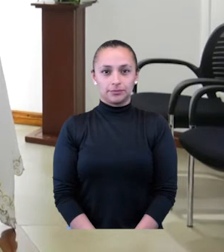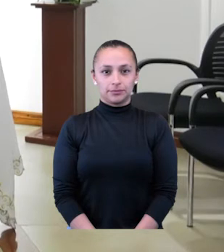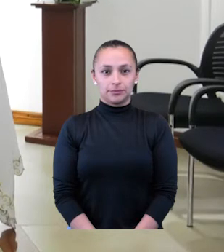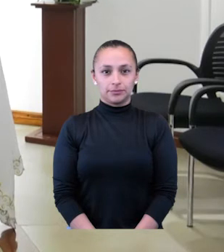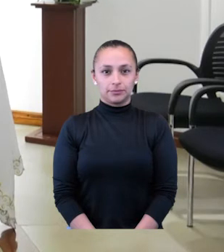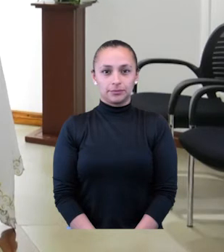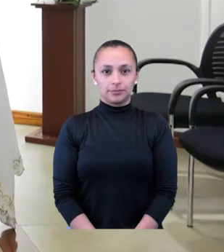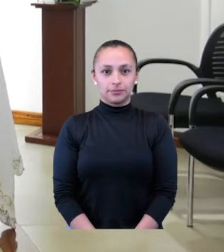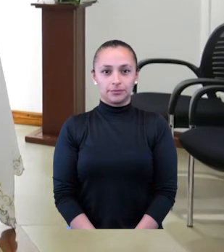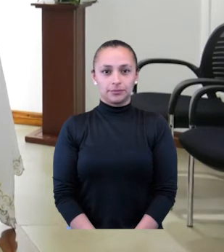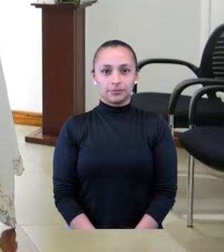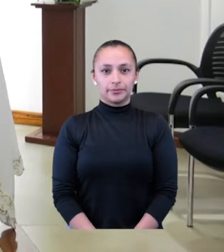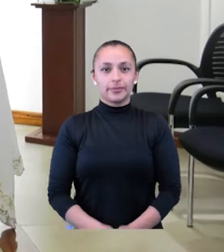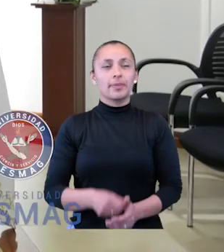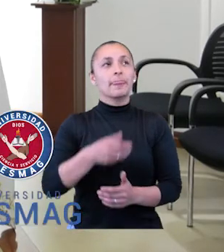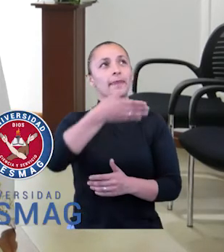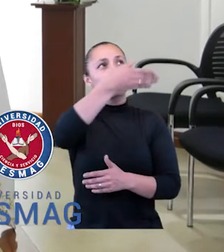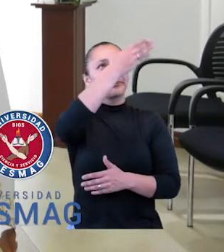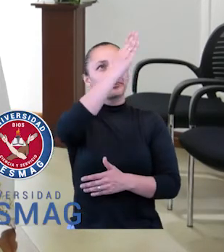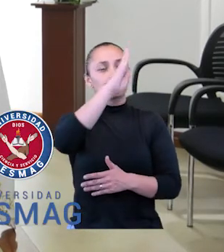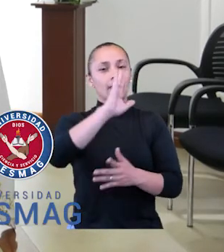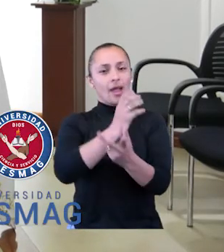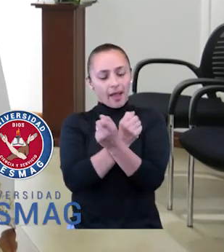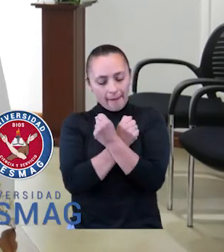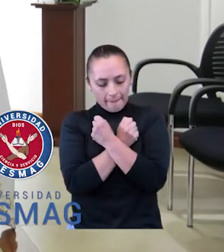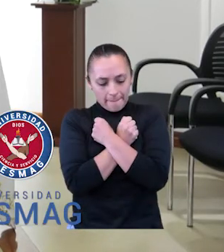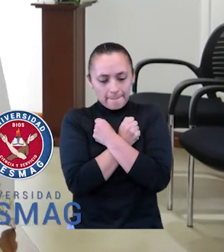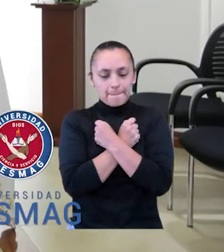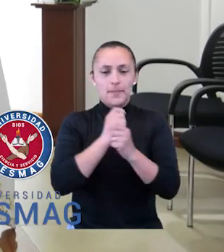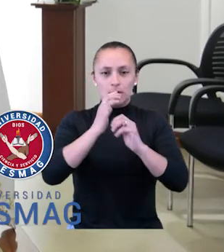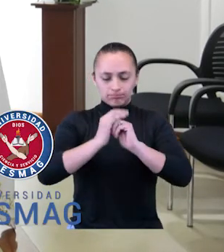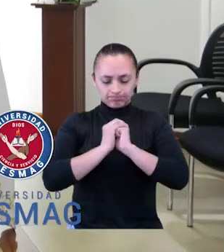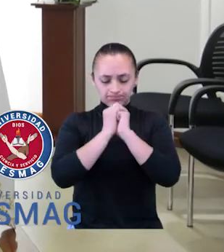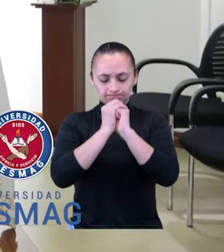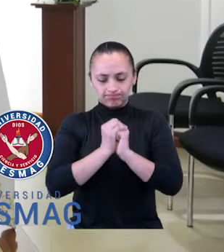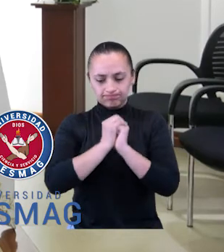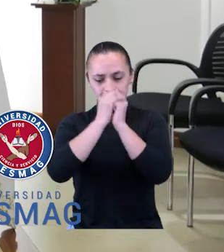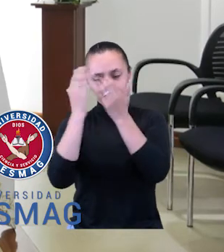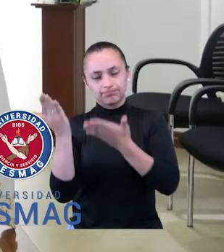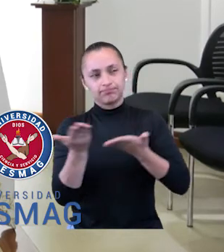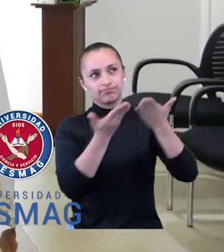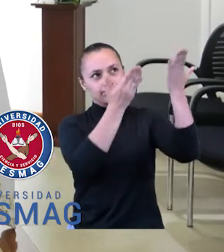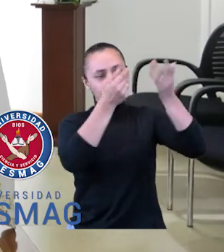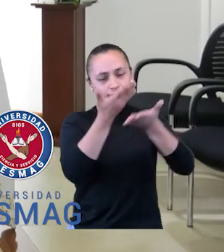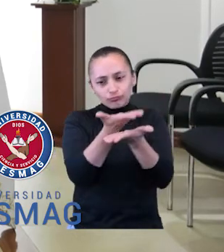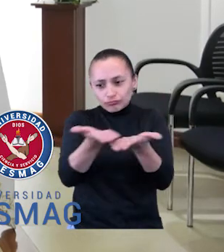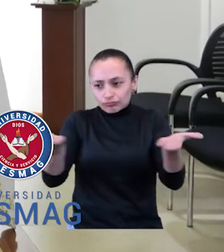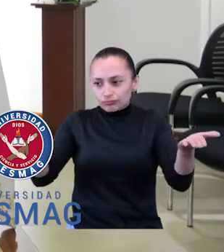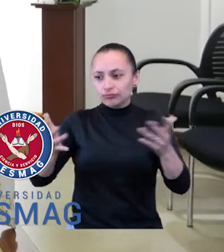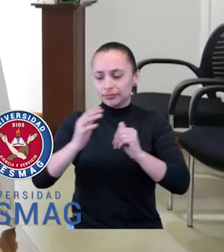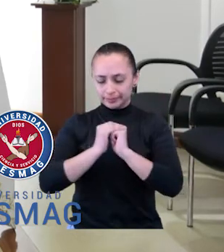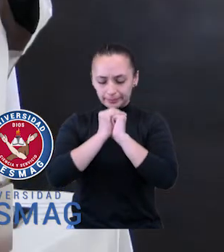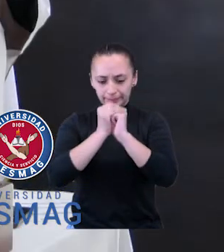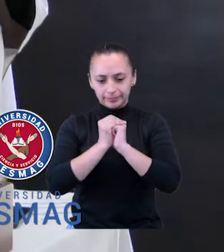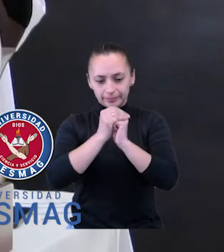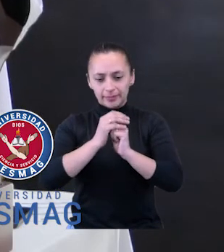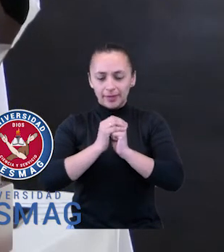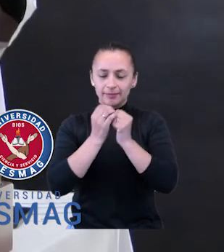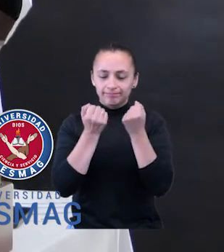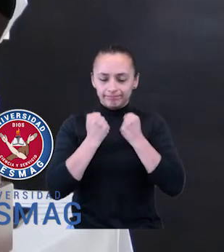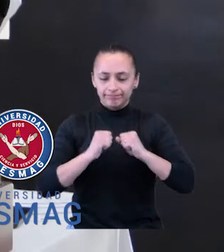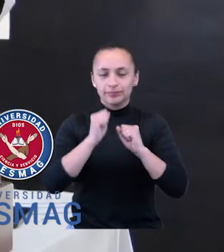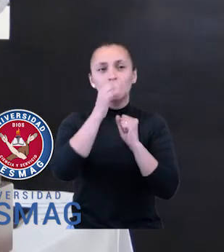padre lleno de amor son a ti las súplicas y las ofrendas de tu pueblo para que purificados por tu gracia